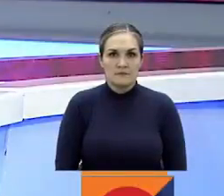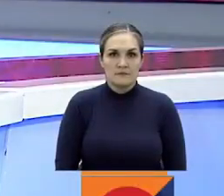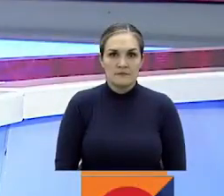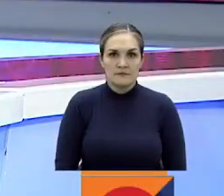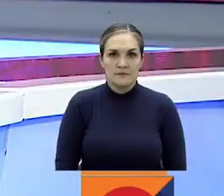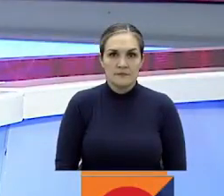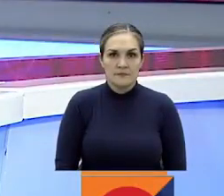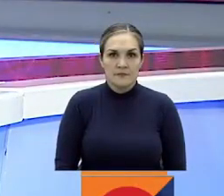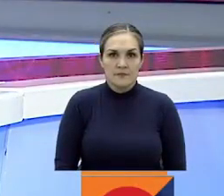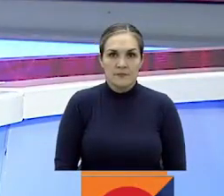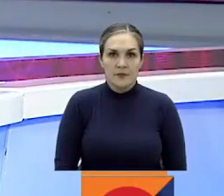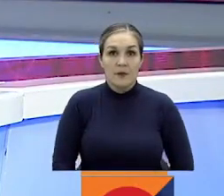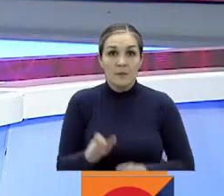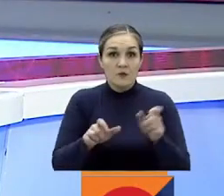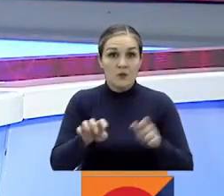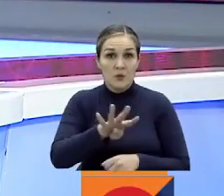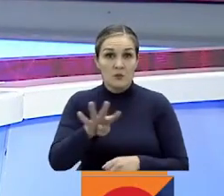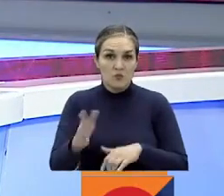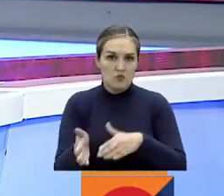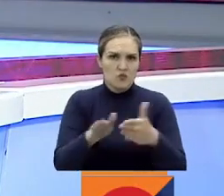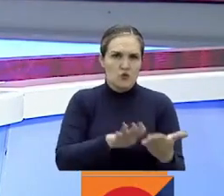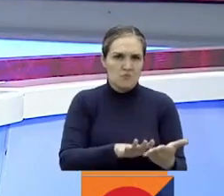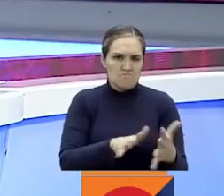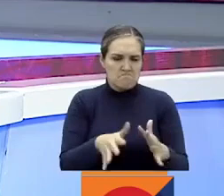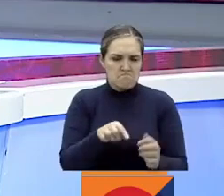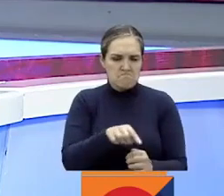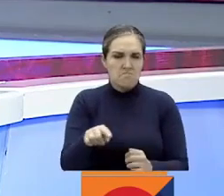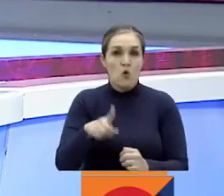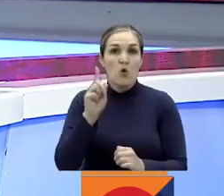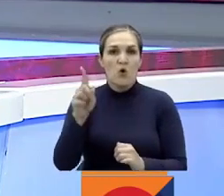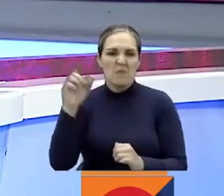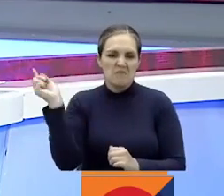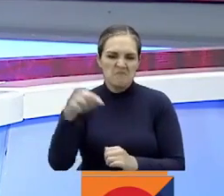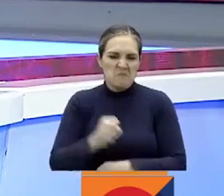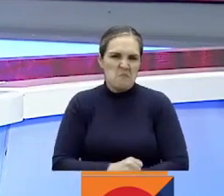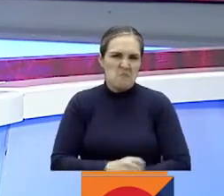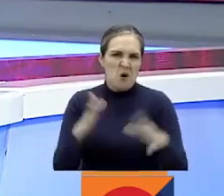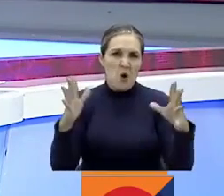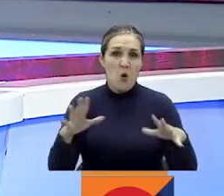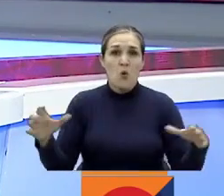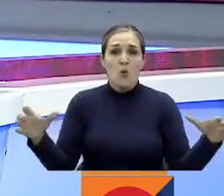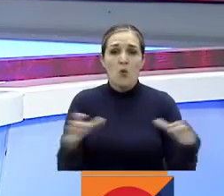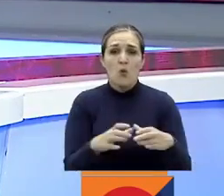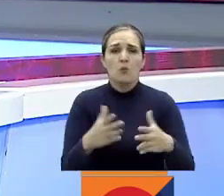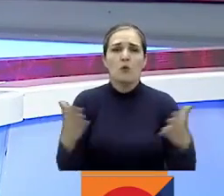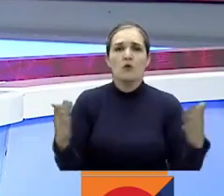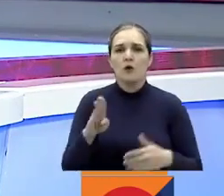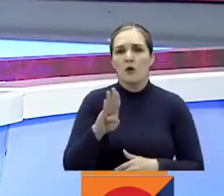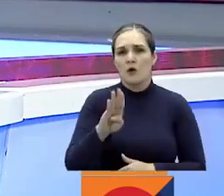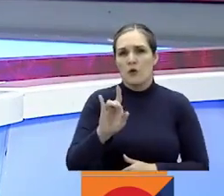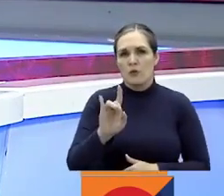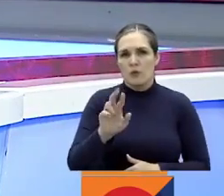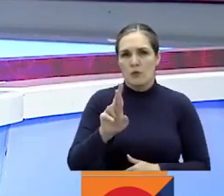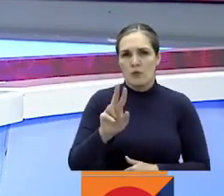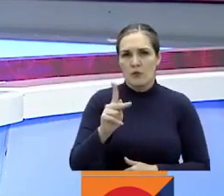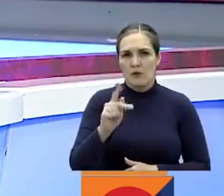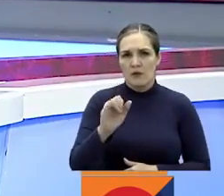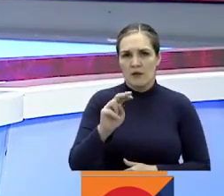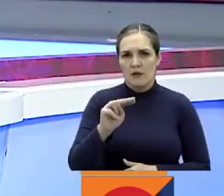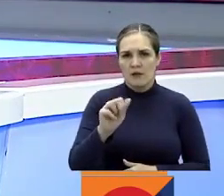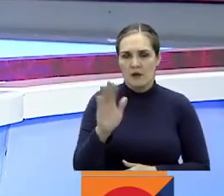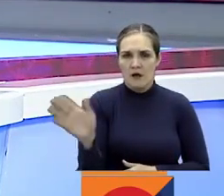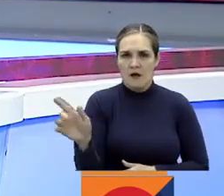Al menos 44 personas murieron en medio de ataques terroristas de grupos insurgentes en Burkina Faso. Las autoridades aseguraron que hay un